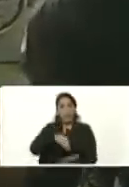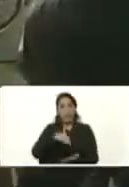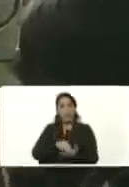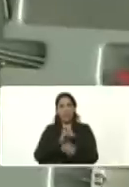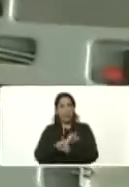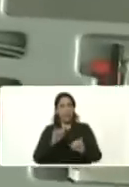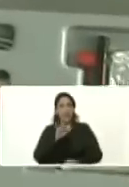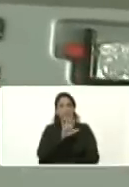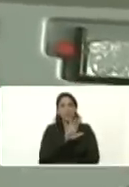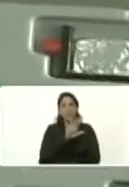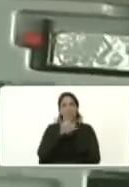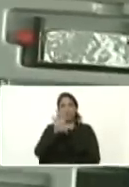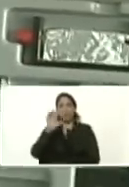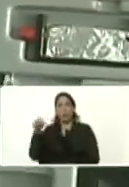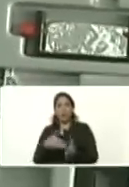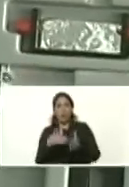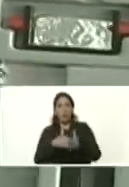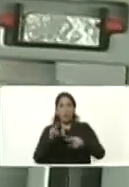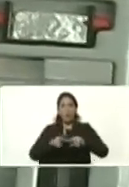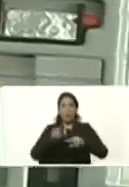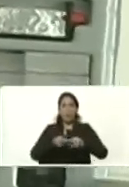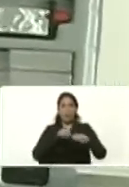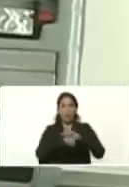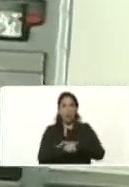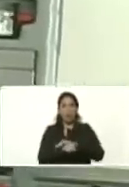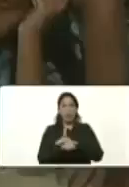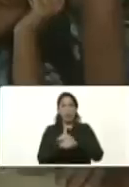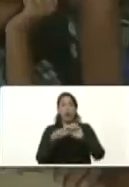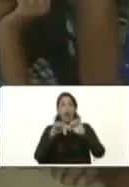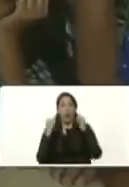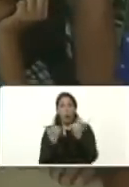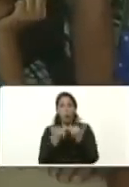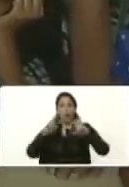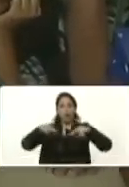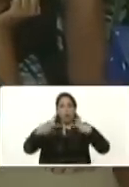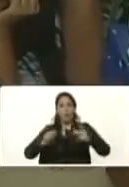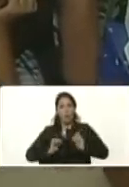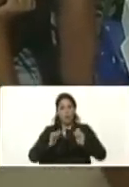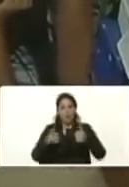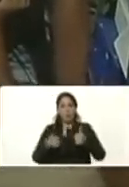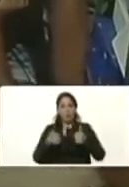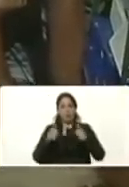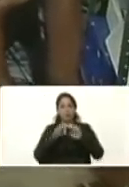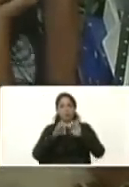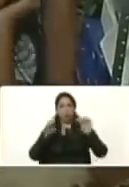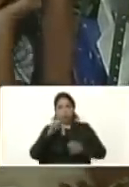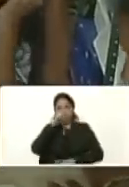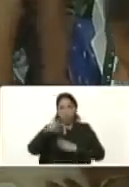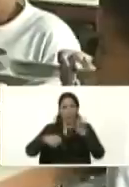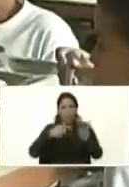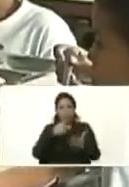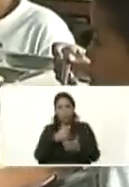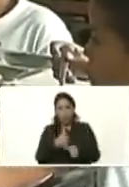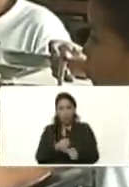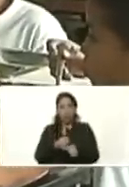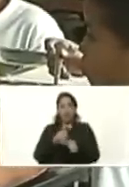550 mil niños en aula en este nuevo inicio del año escolar